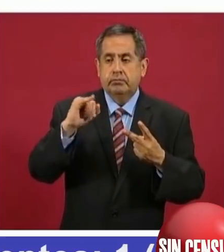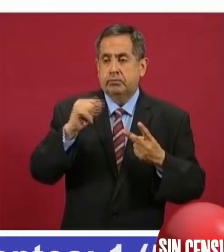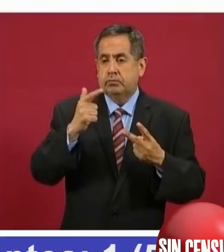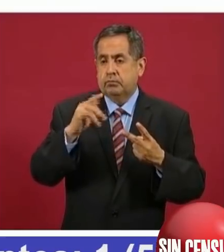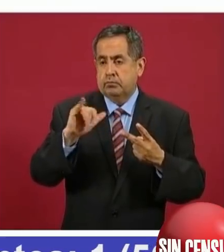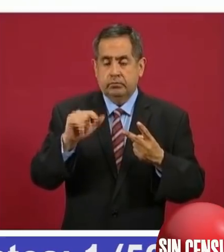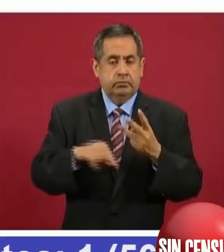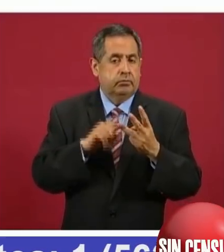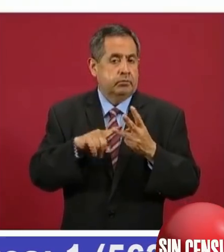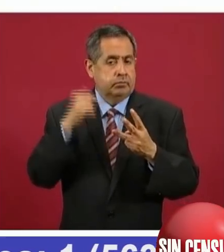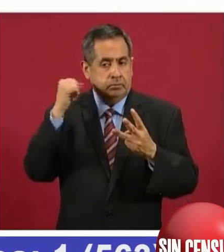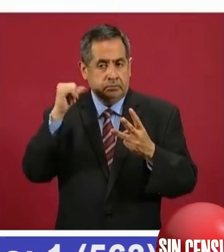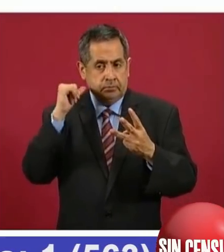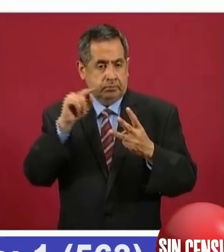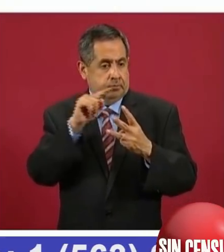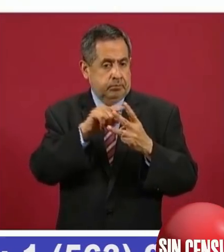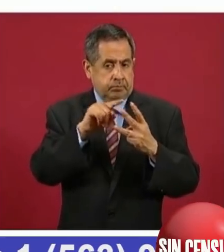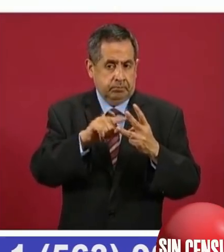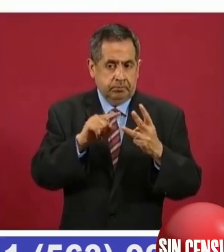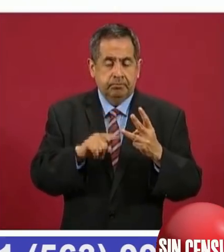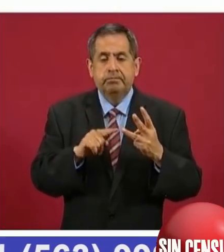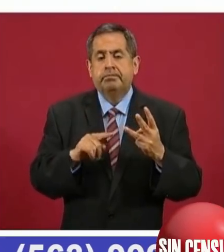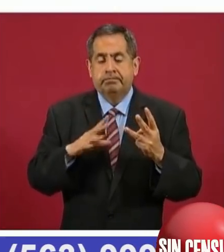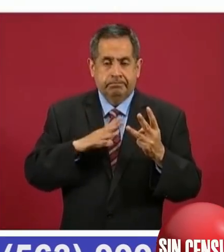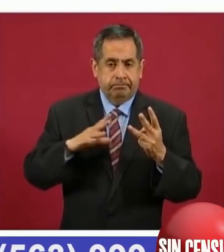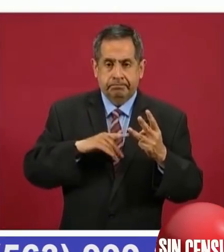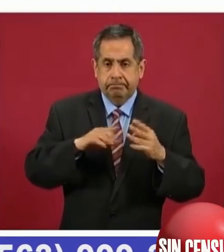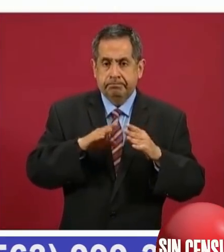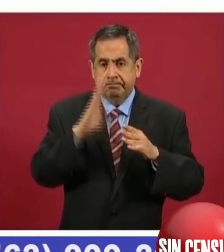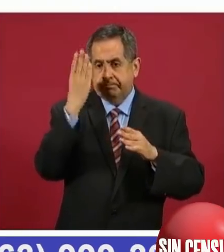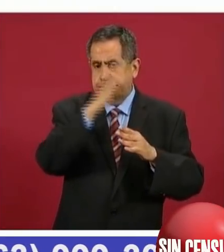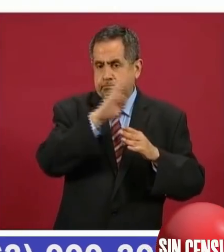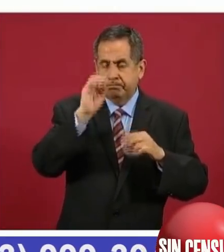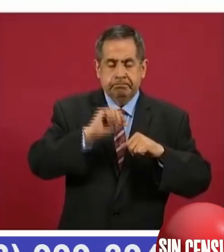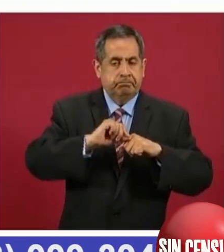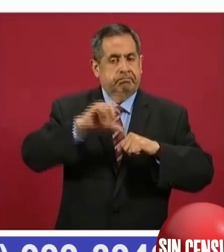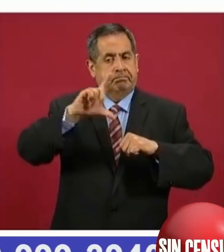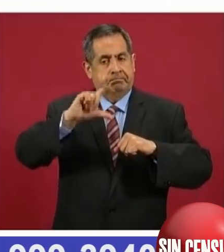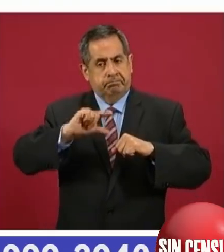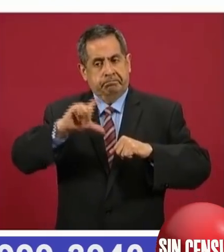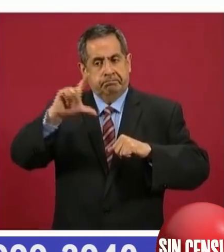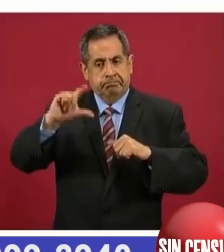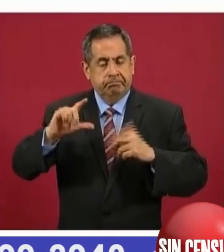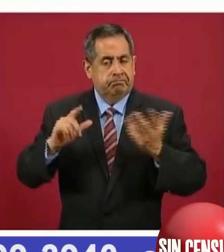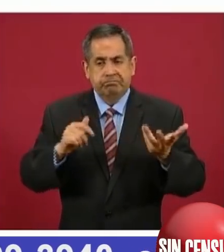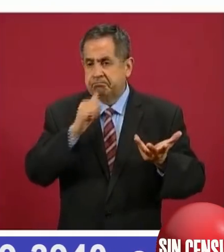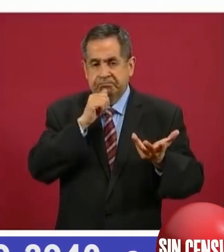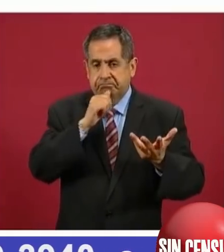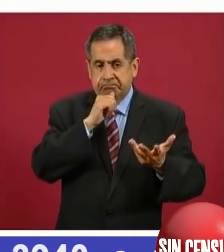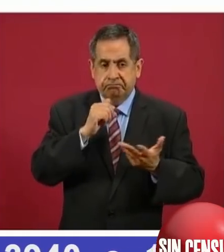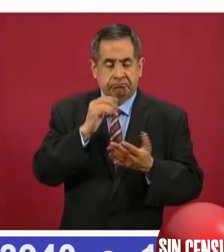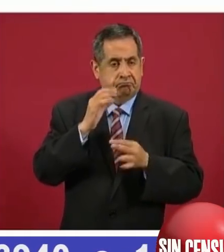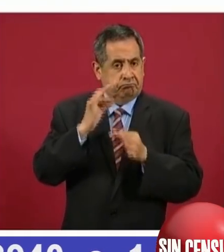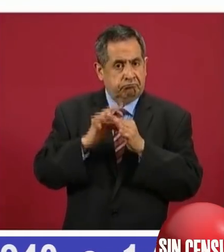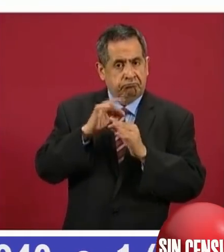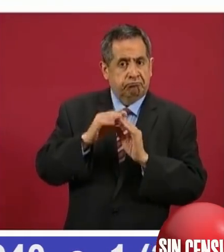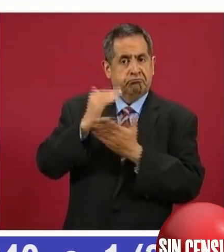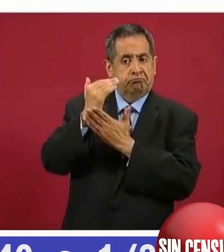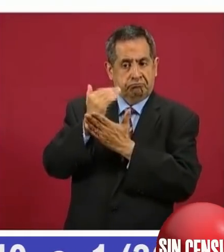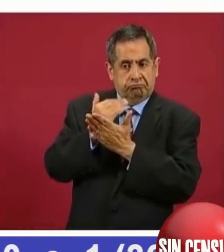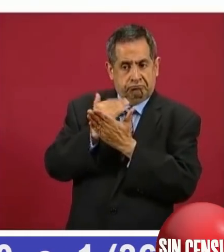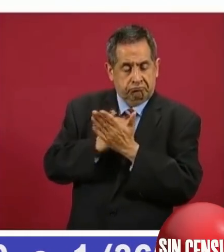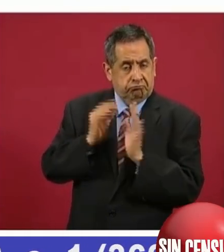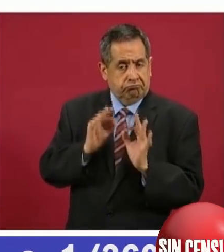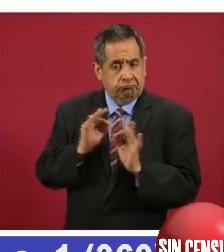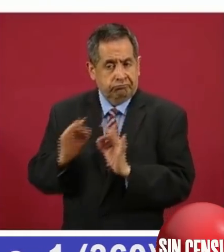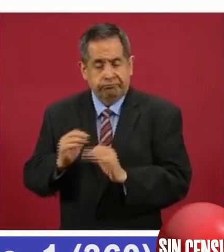y ha tenido por momentos exacerbaciones y por momentos reducciones. No parece haber todavía un patrón sostenido de reducción,